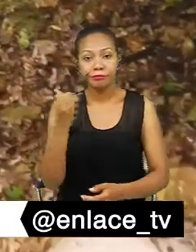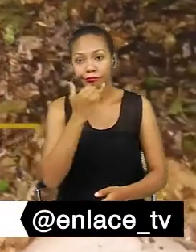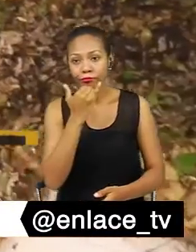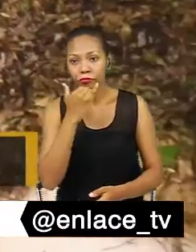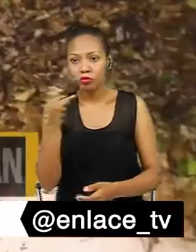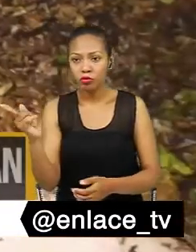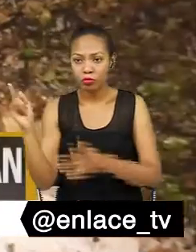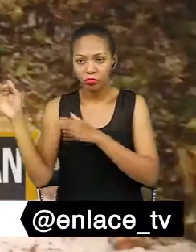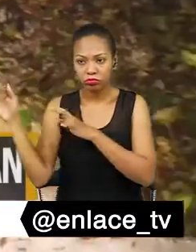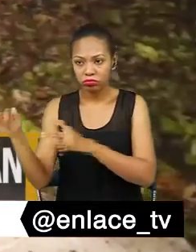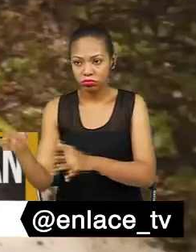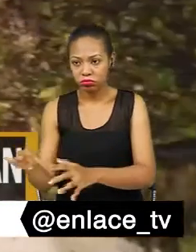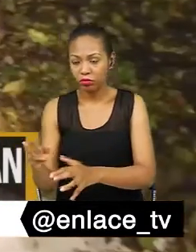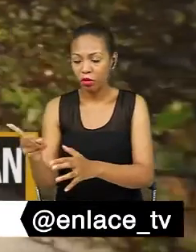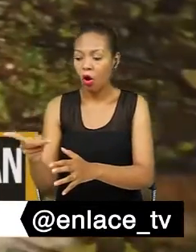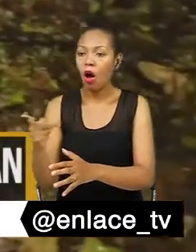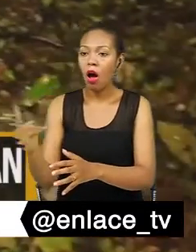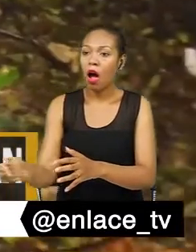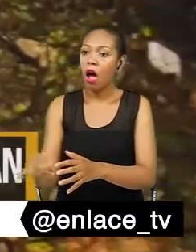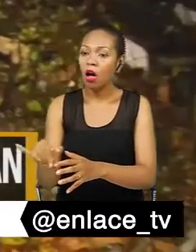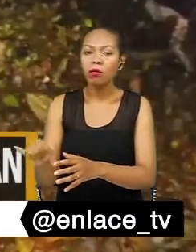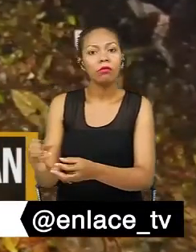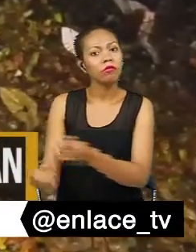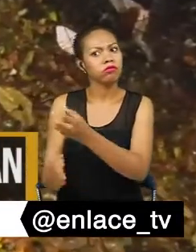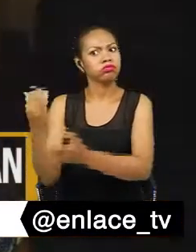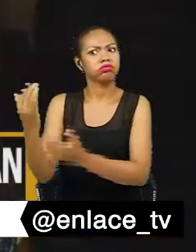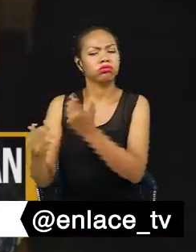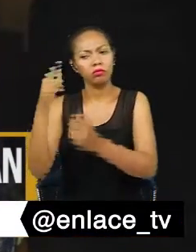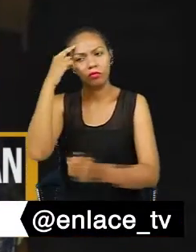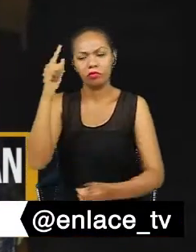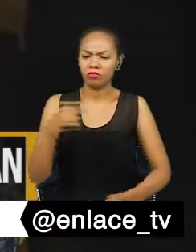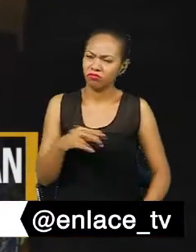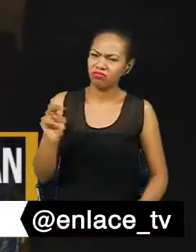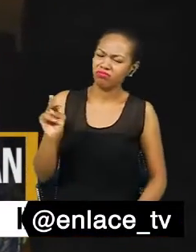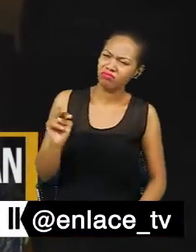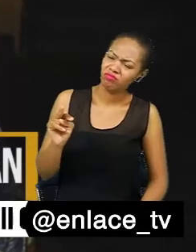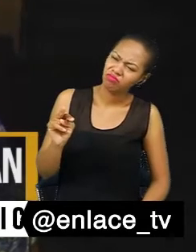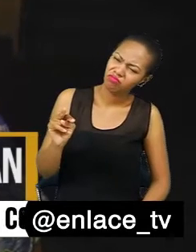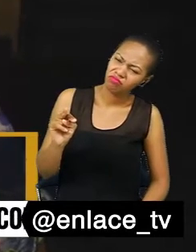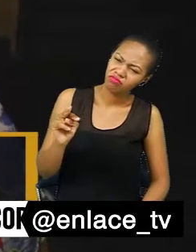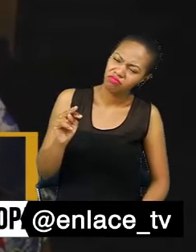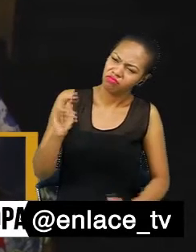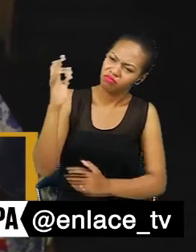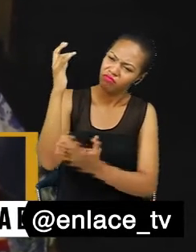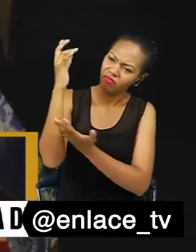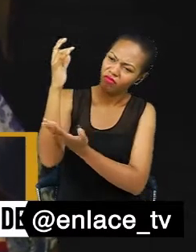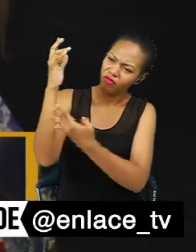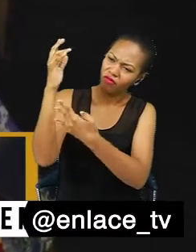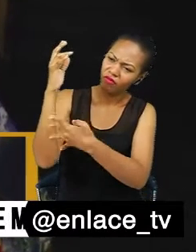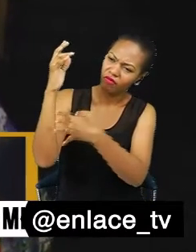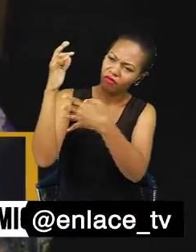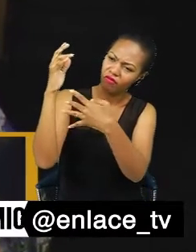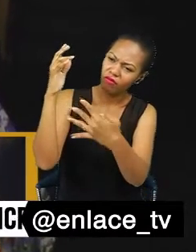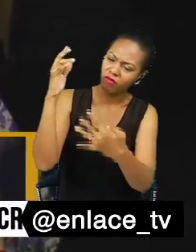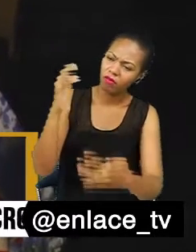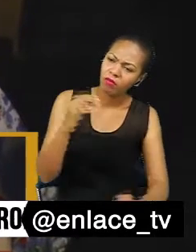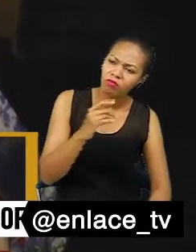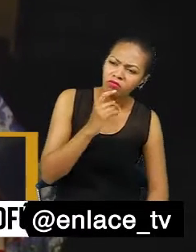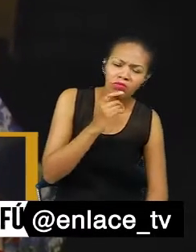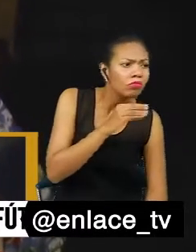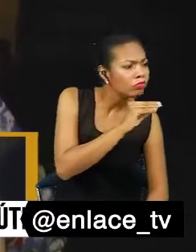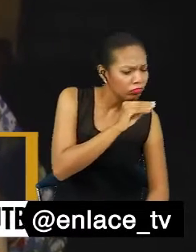orgánicos se incendiaran. Y yo vi detrás de la ceiba que estaba saliendo un poquito de humo y le dije a él, papi, está saliendo humo detrás de la